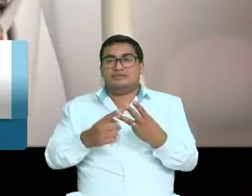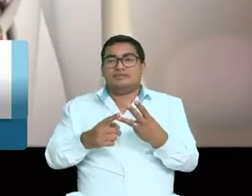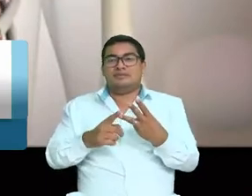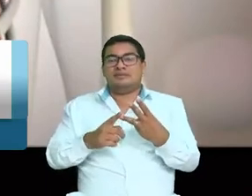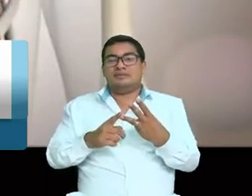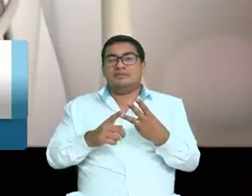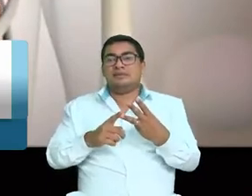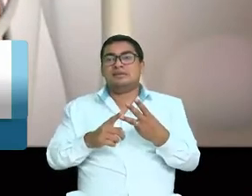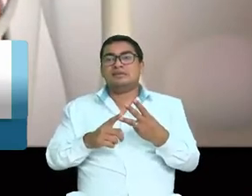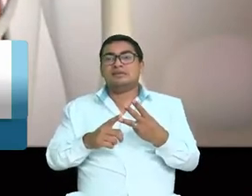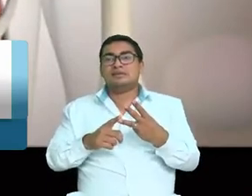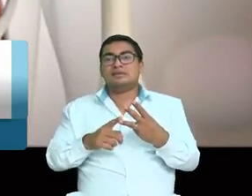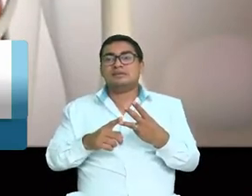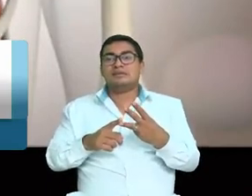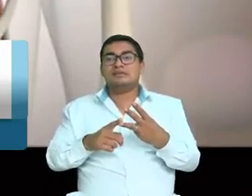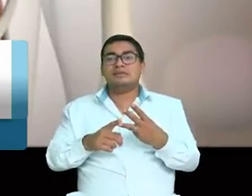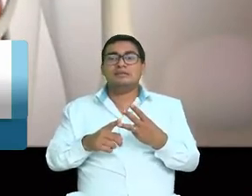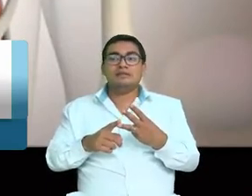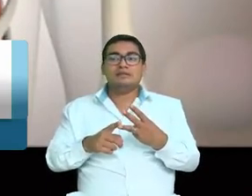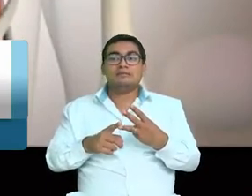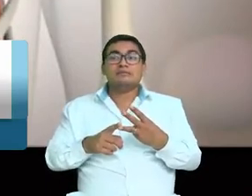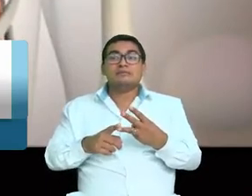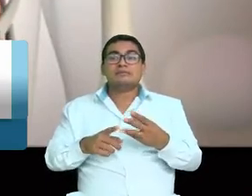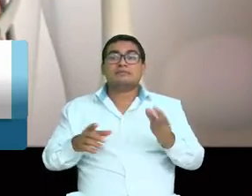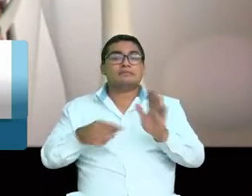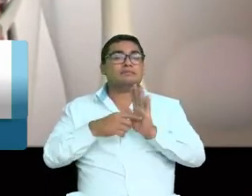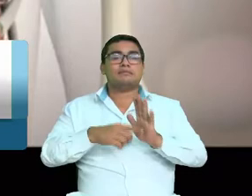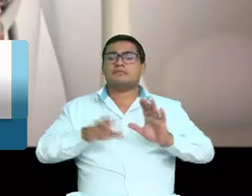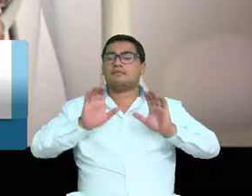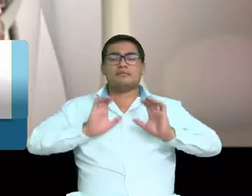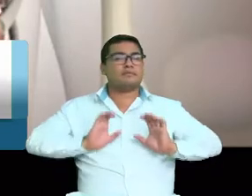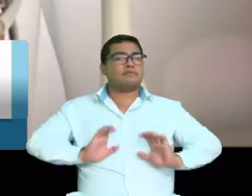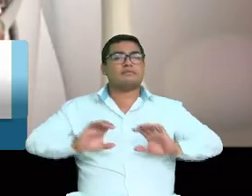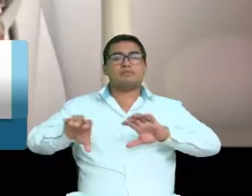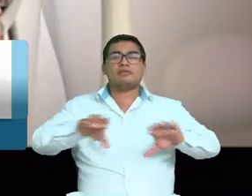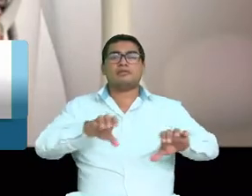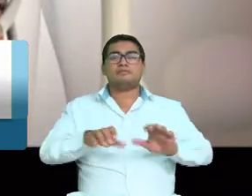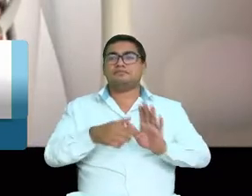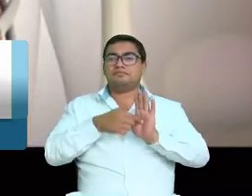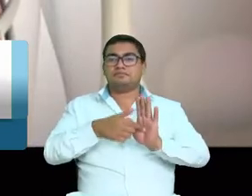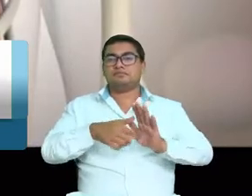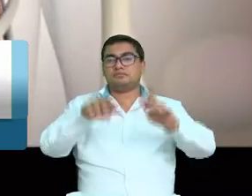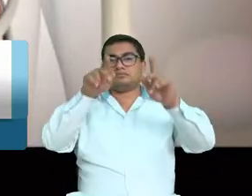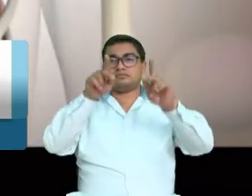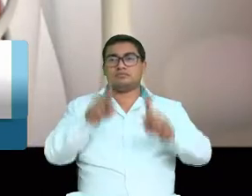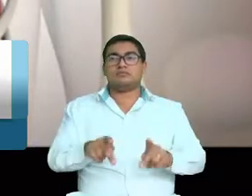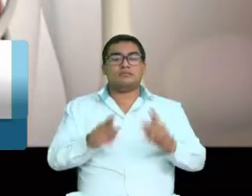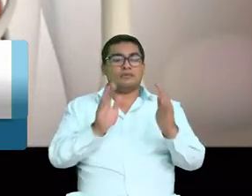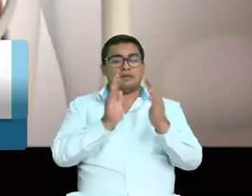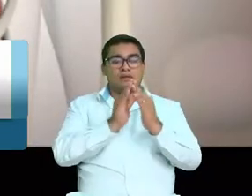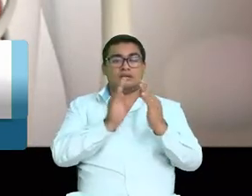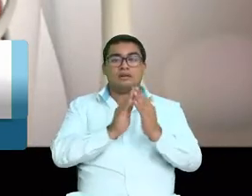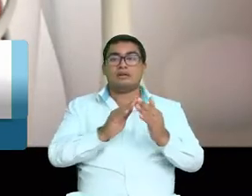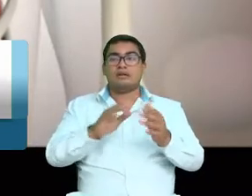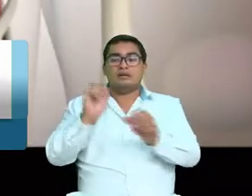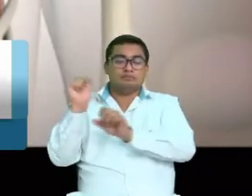por ejemplo, deporte de alta competencia. Actividad física es lo que hace una persona en la casa,